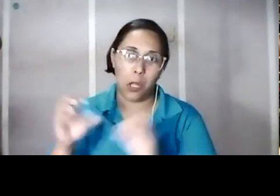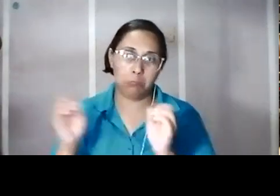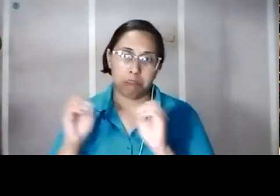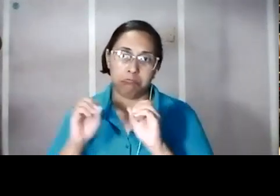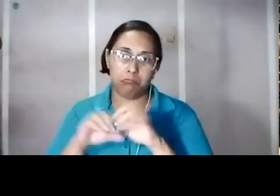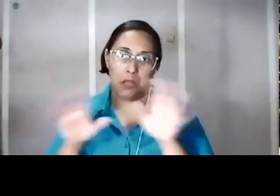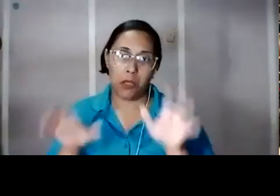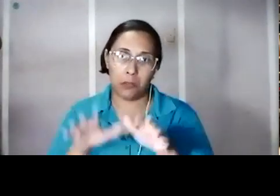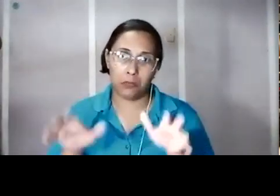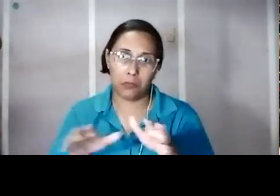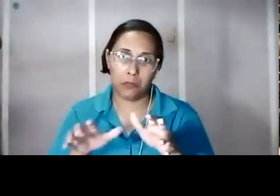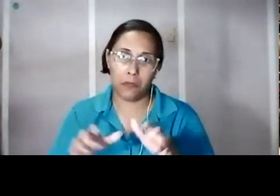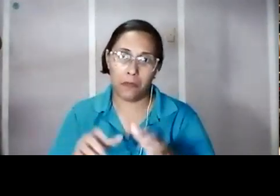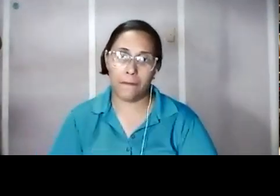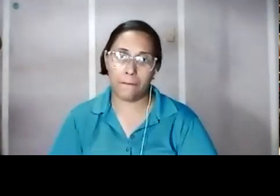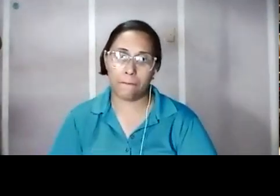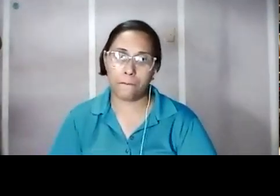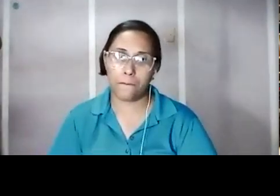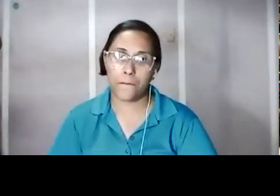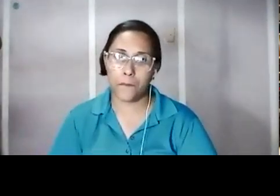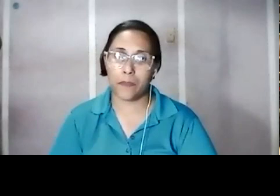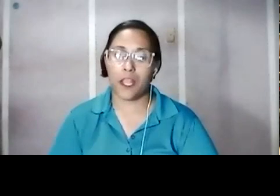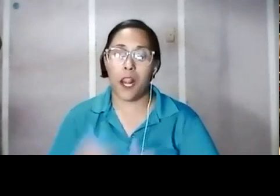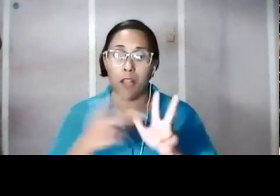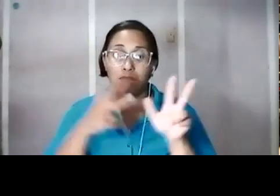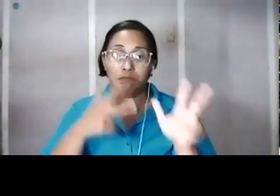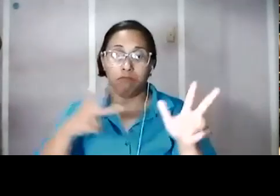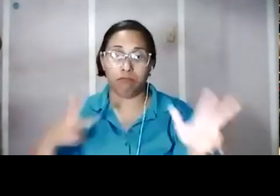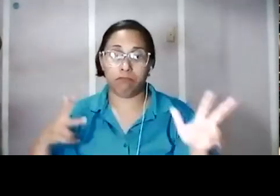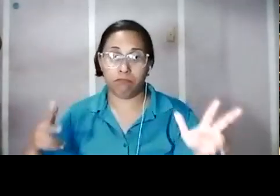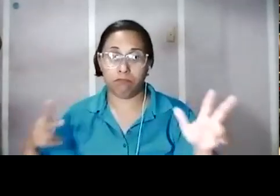acaso, porque esas carrozas desfilaban por la